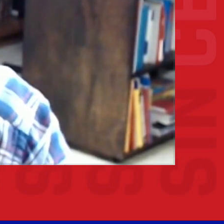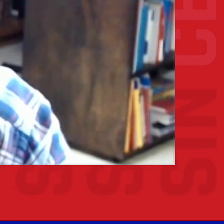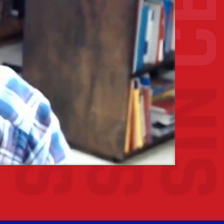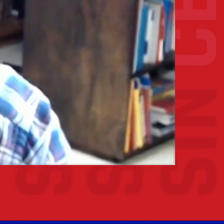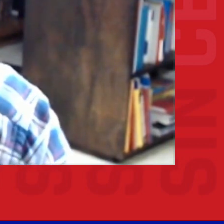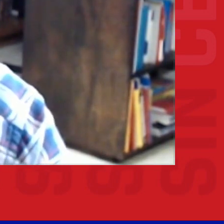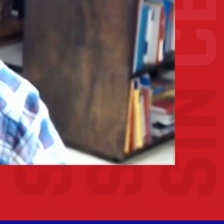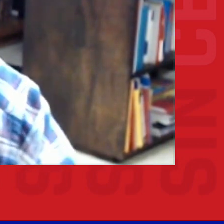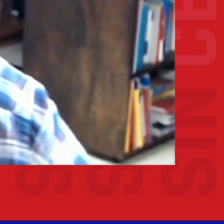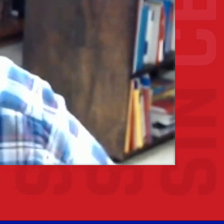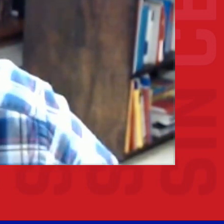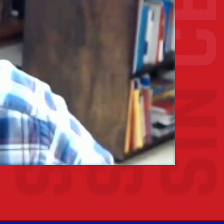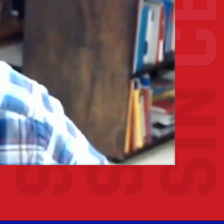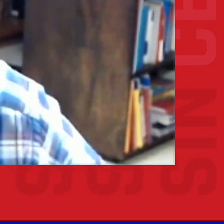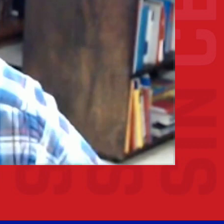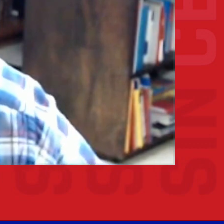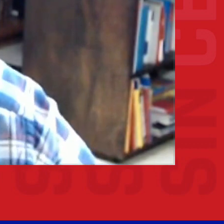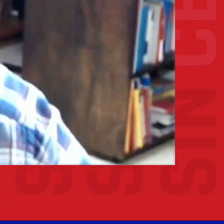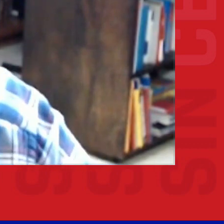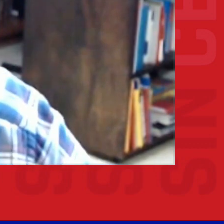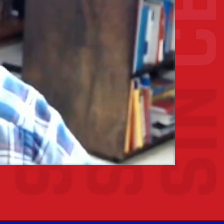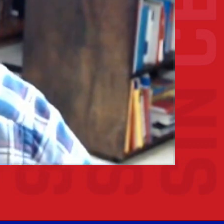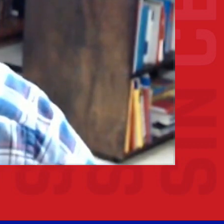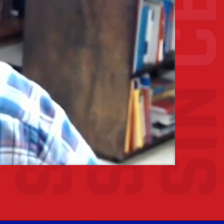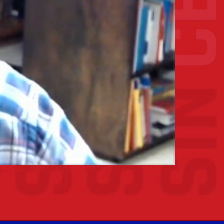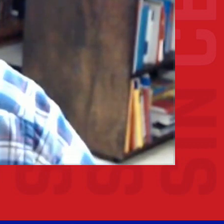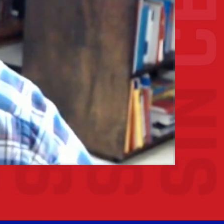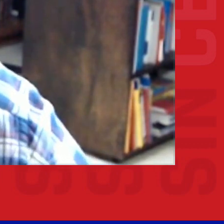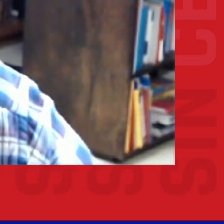país, y todo ese clasismo concentrado